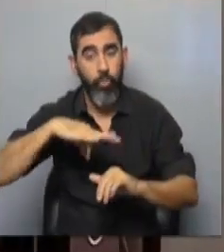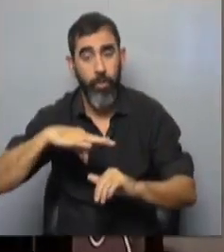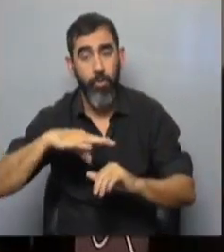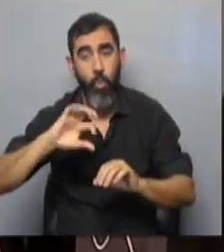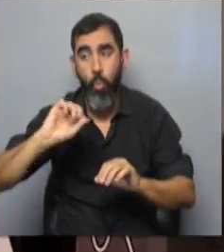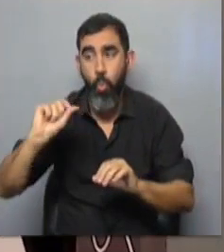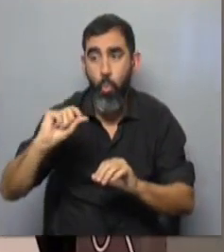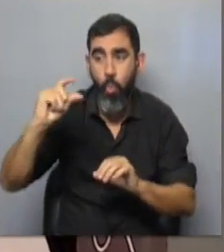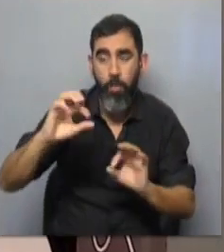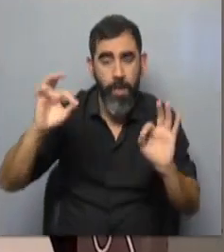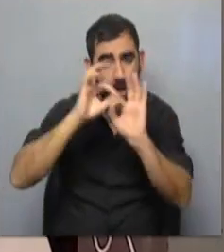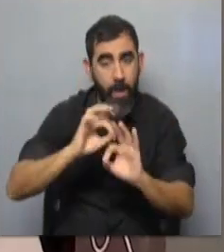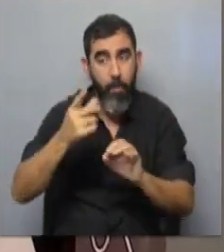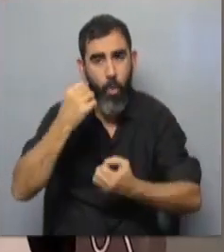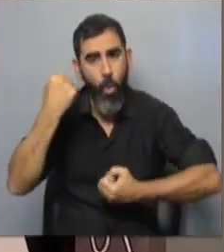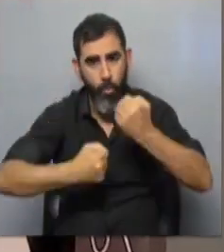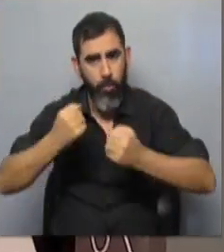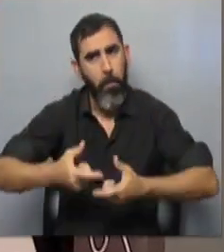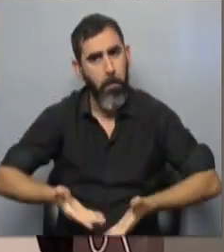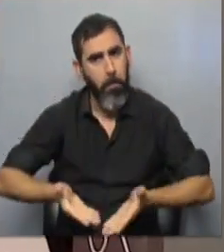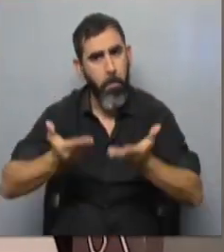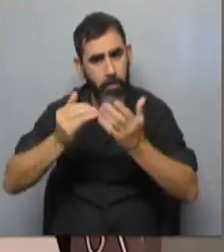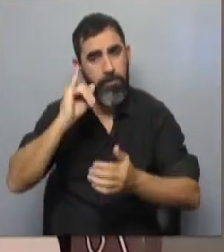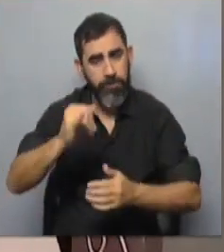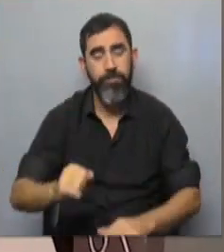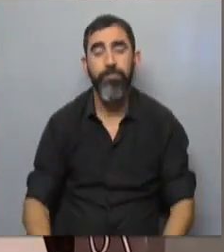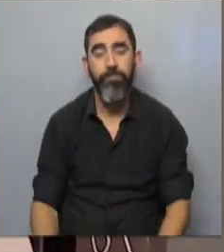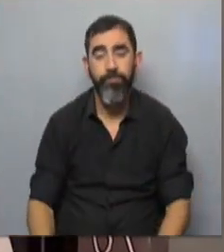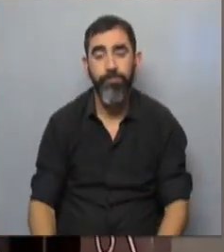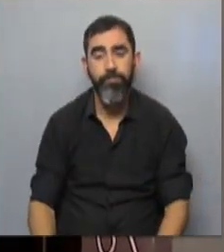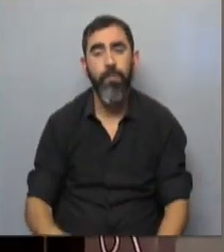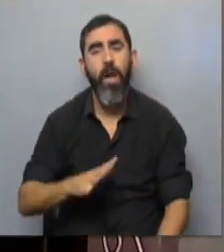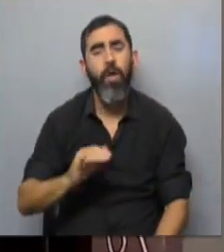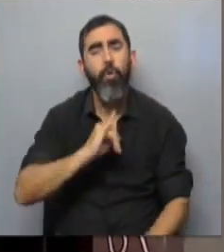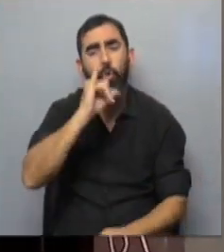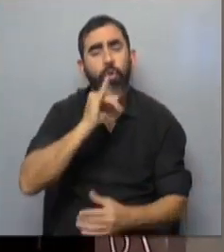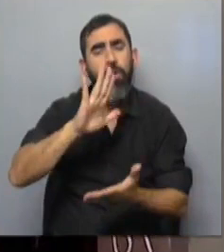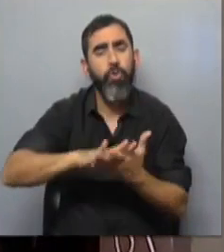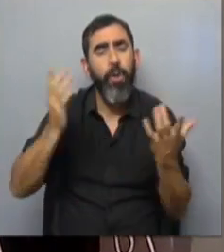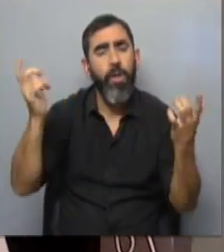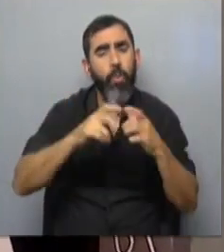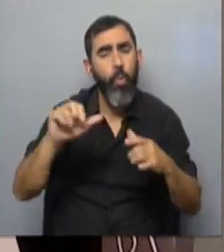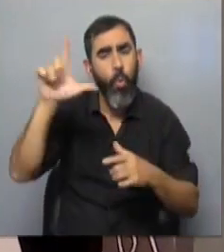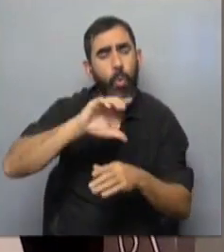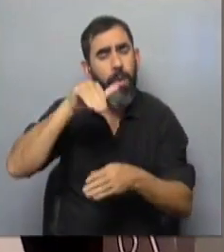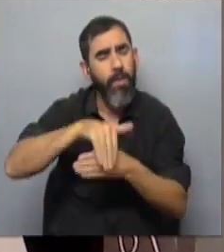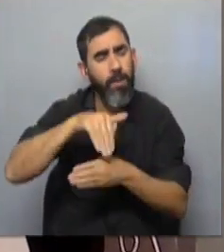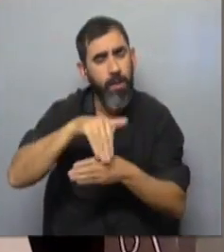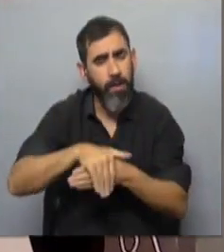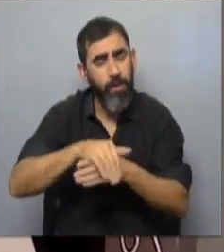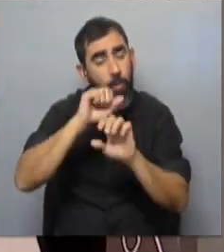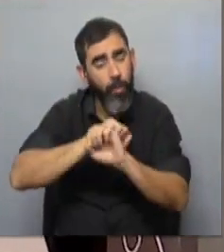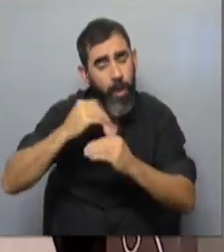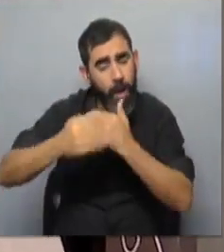de crecimiento a pesar de que la industria ha venido creciendo en los últimos años. Y hubo novedades de reunión, puede ser el lunes en la tarde, para ver si puede